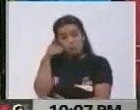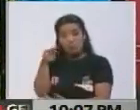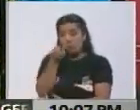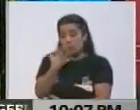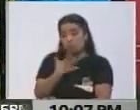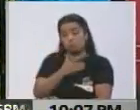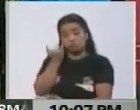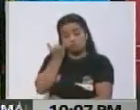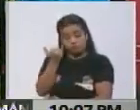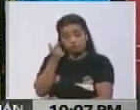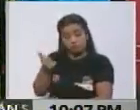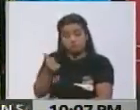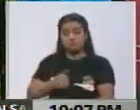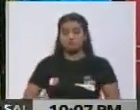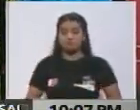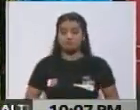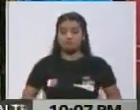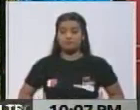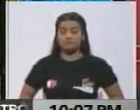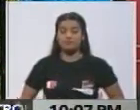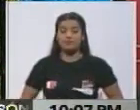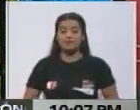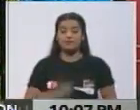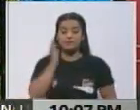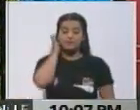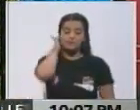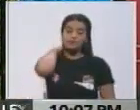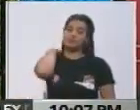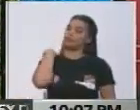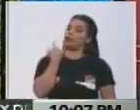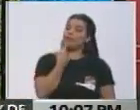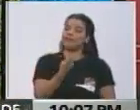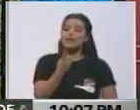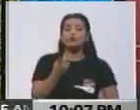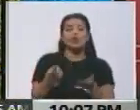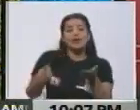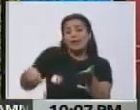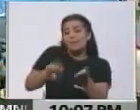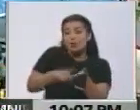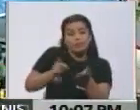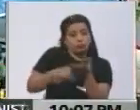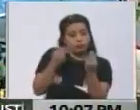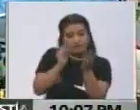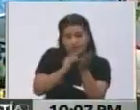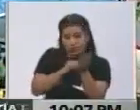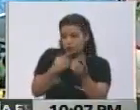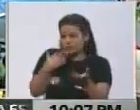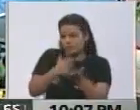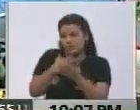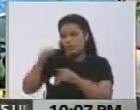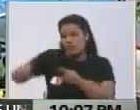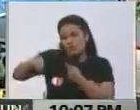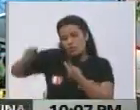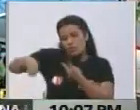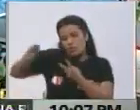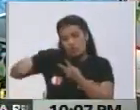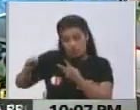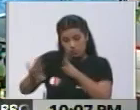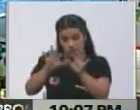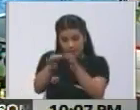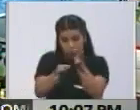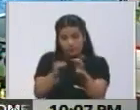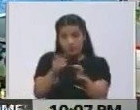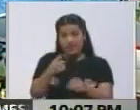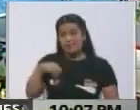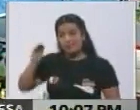su cuenta en Facebook. Miren, yo le voy a decir algo que estoy repitiendo a todo nivel. A todos y todas, nuestros hermanos y hermanas de la